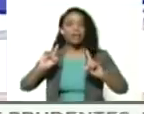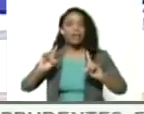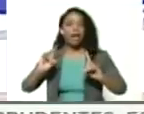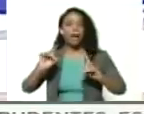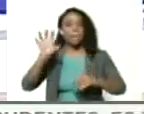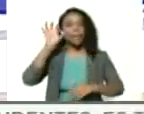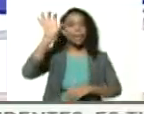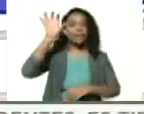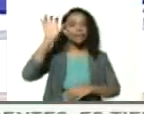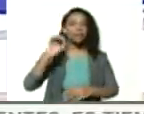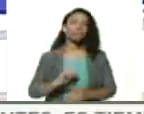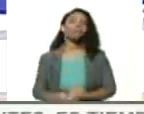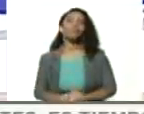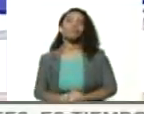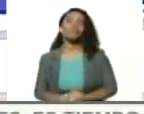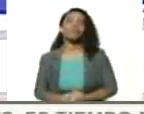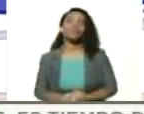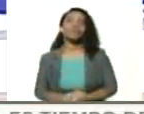país.